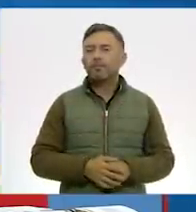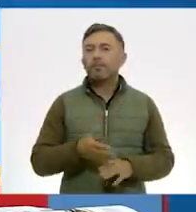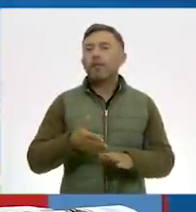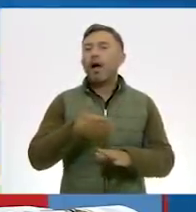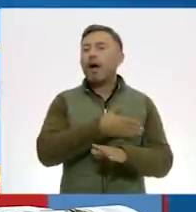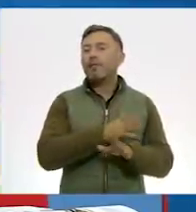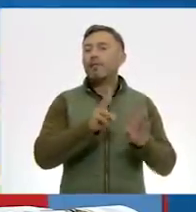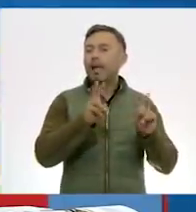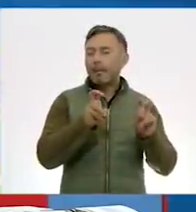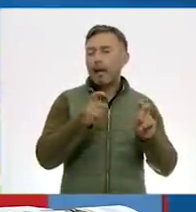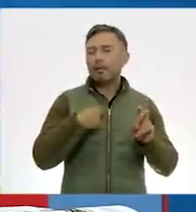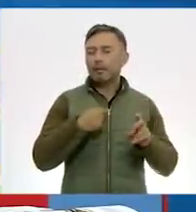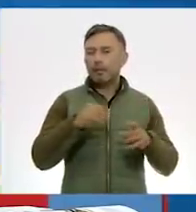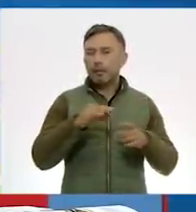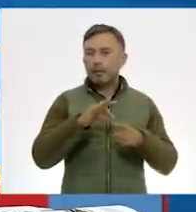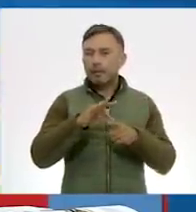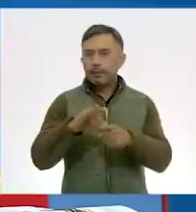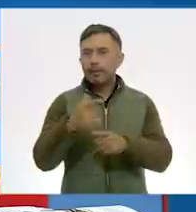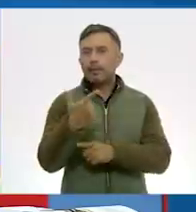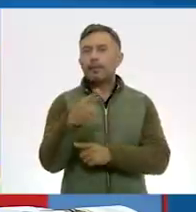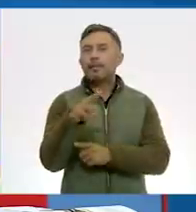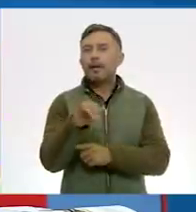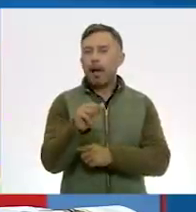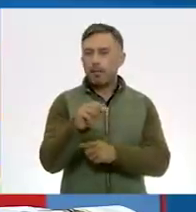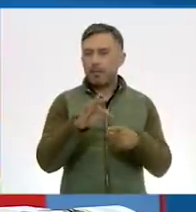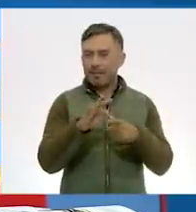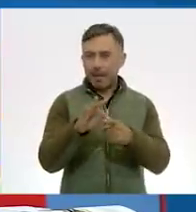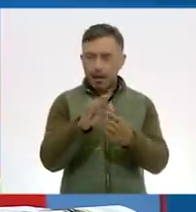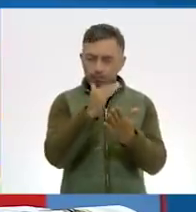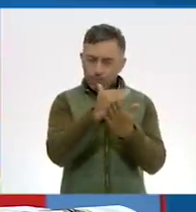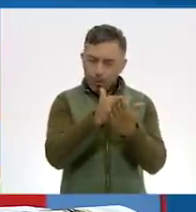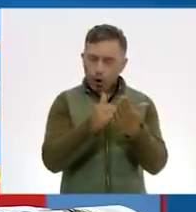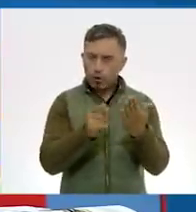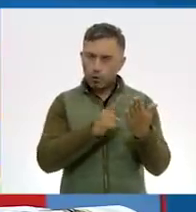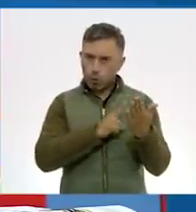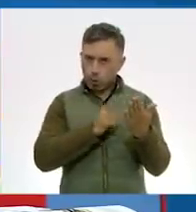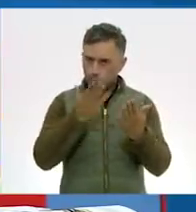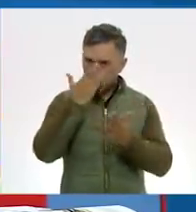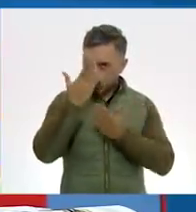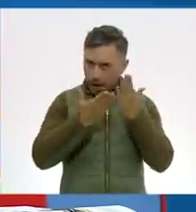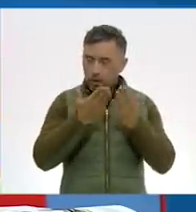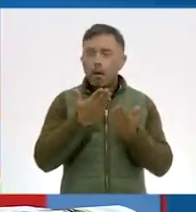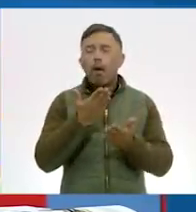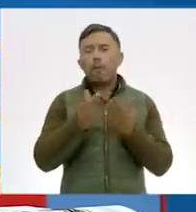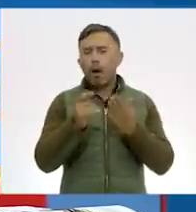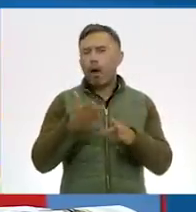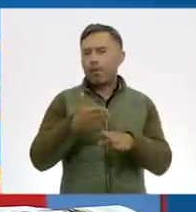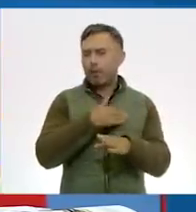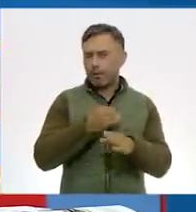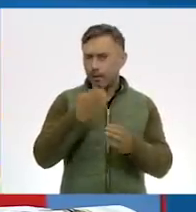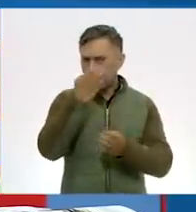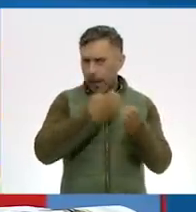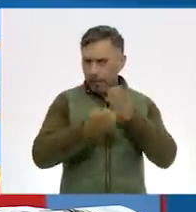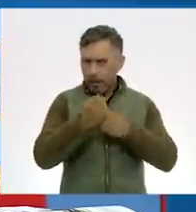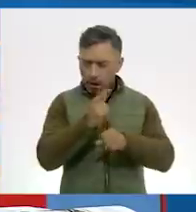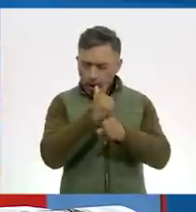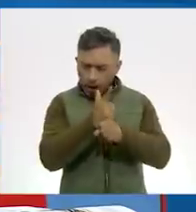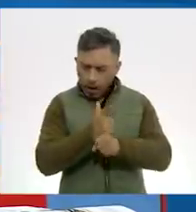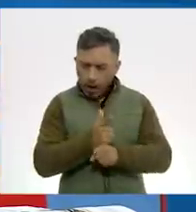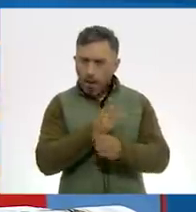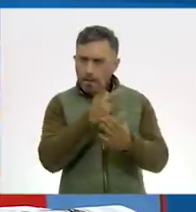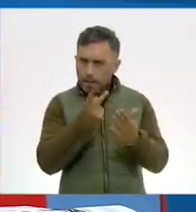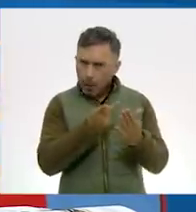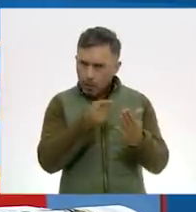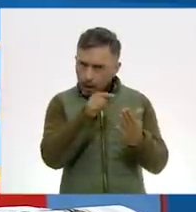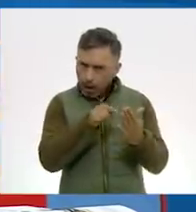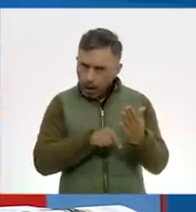de autoestudio. Ya detectamos bien cuáles son las preguntas que pueden venir en un examen, pero hoy vamos a comenzar con